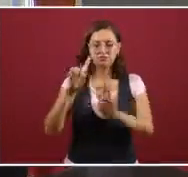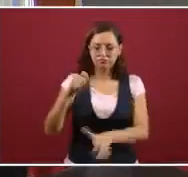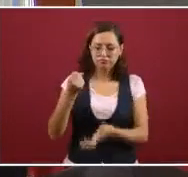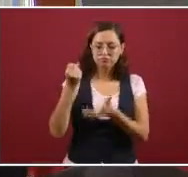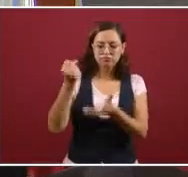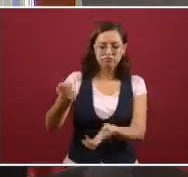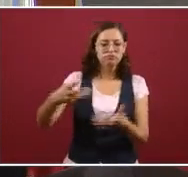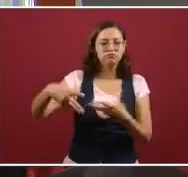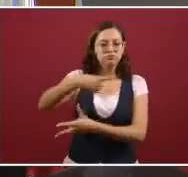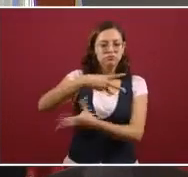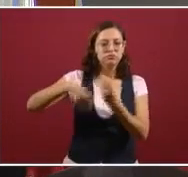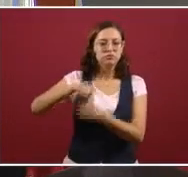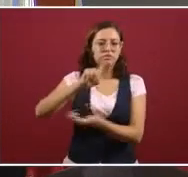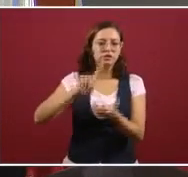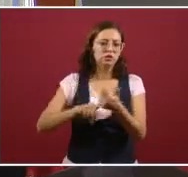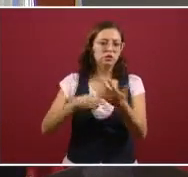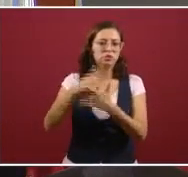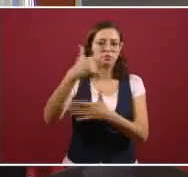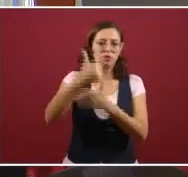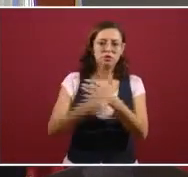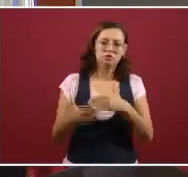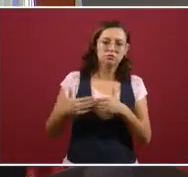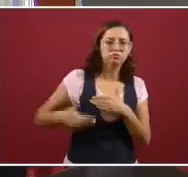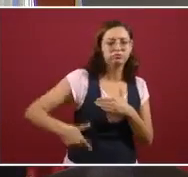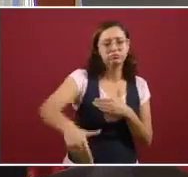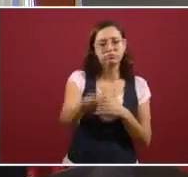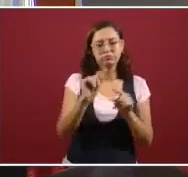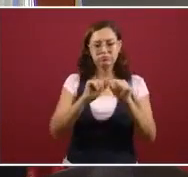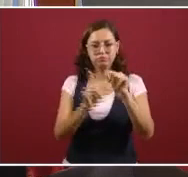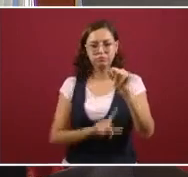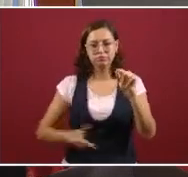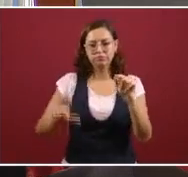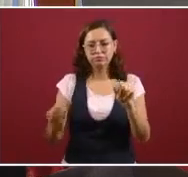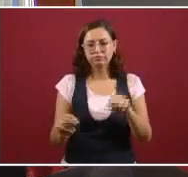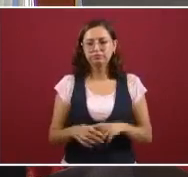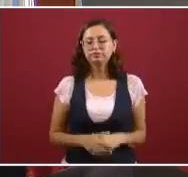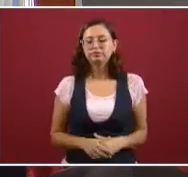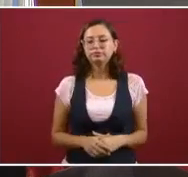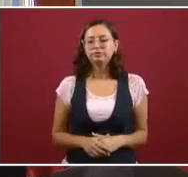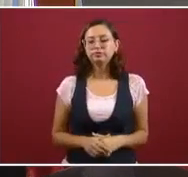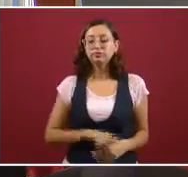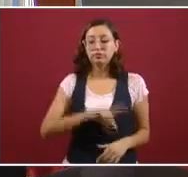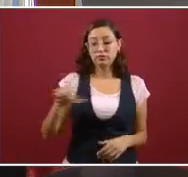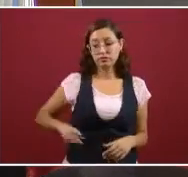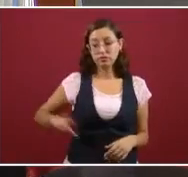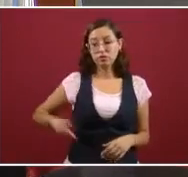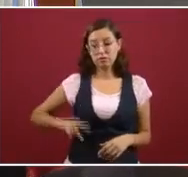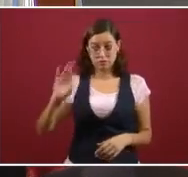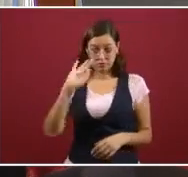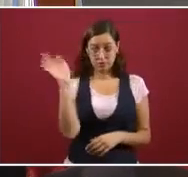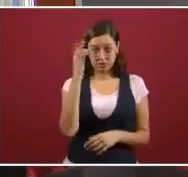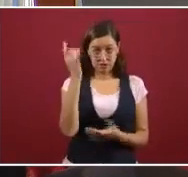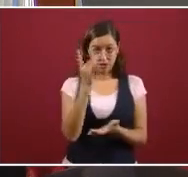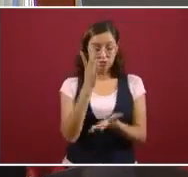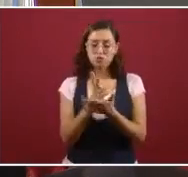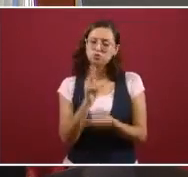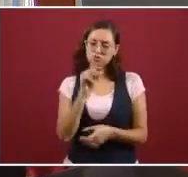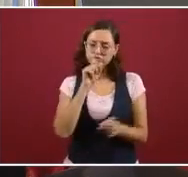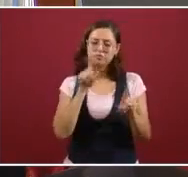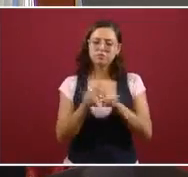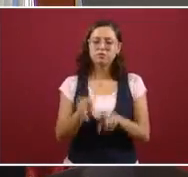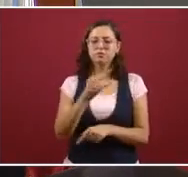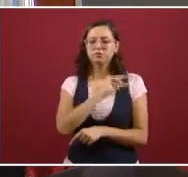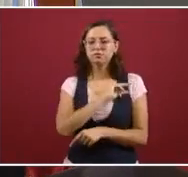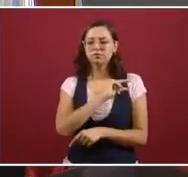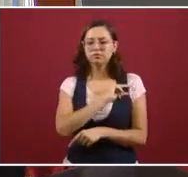financiamiento de los proyectos de largo en el país, no solamente del gobierno federal, sino también del sector privado.